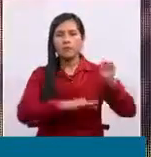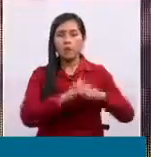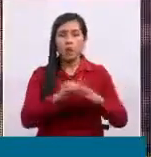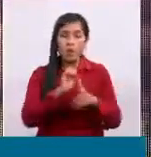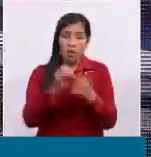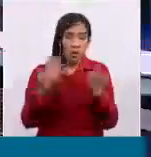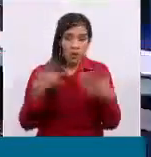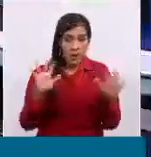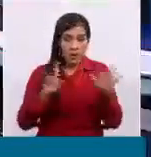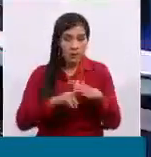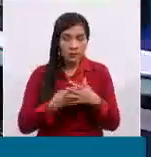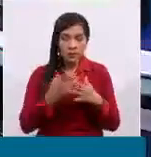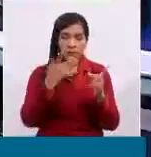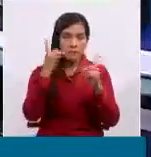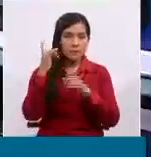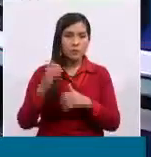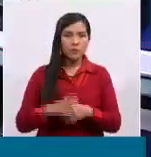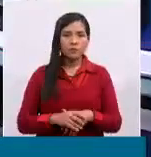misma?